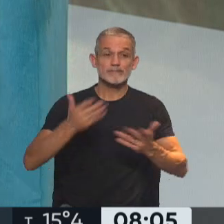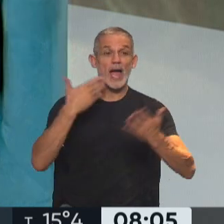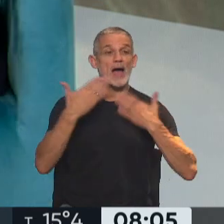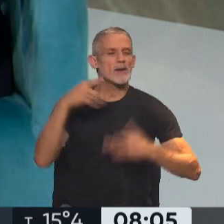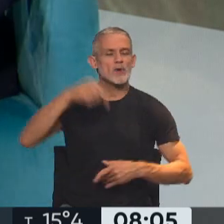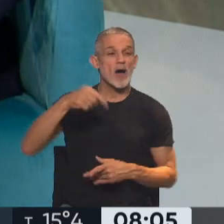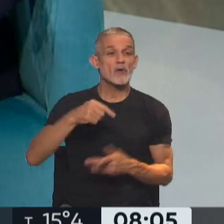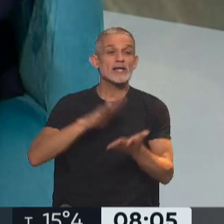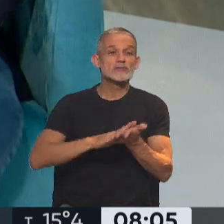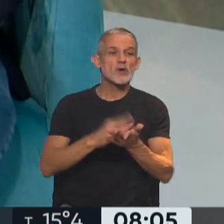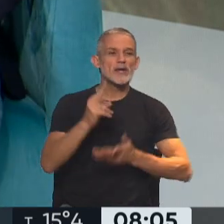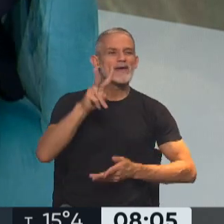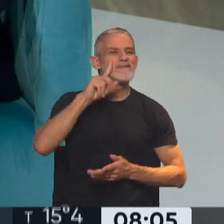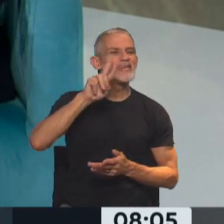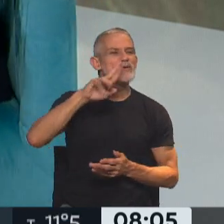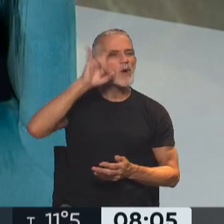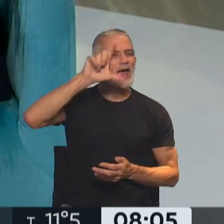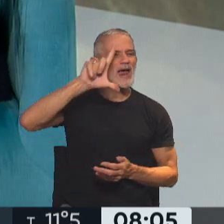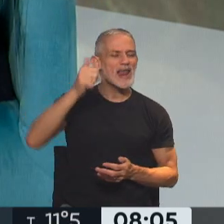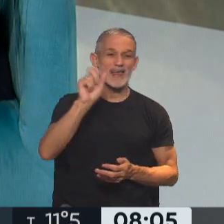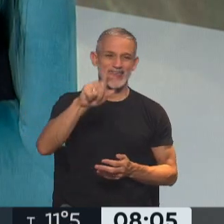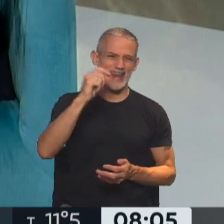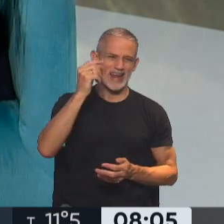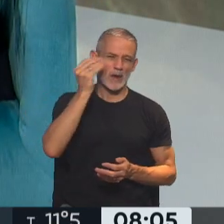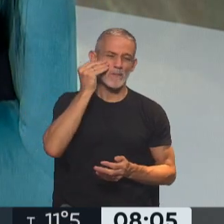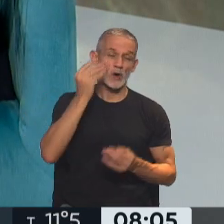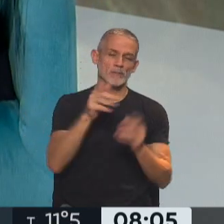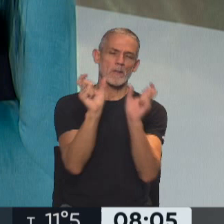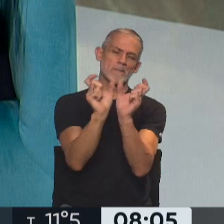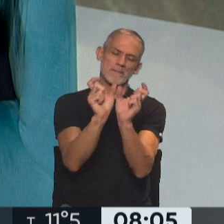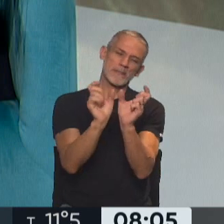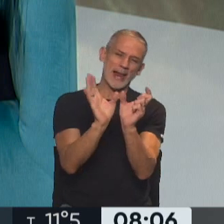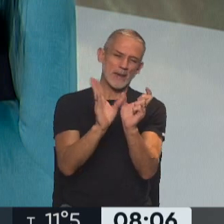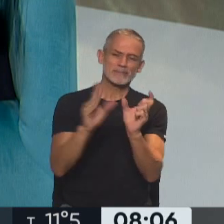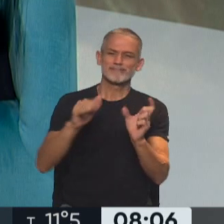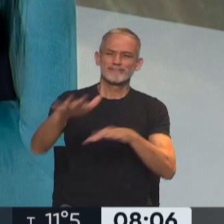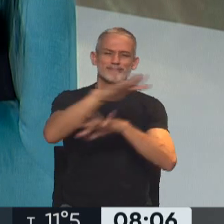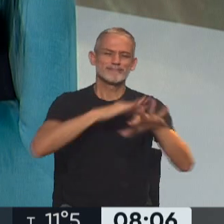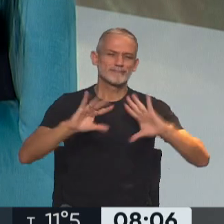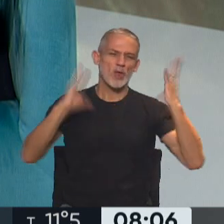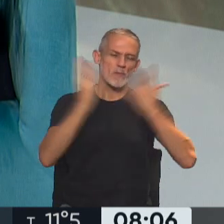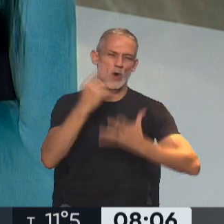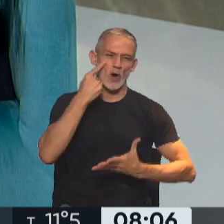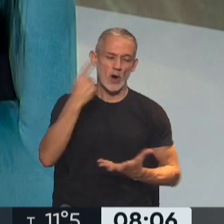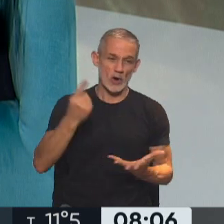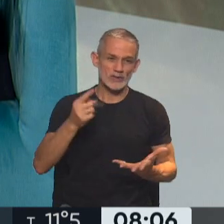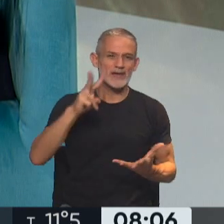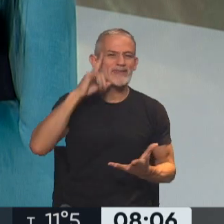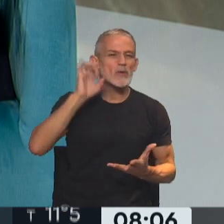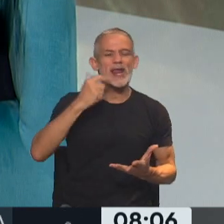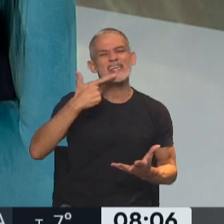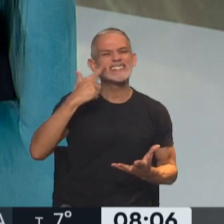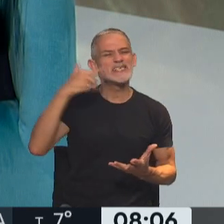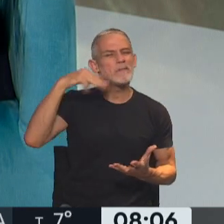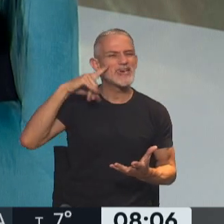Hablamos ahora de la viruela del mono. Bueno, es el término popular que se ha dado a conocer a nivel Cínica, internacional claro. para hablar de la viruela símica, ¿no? Así